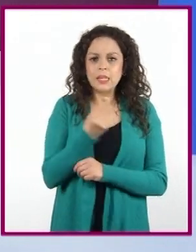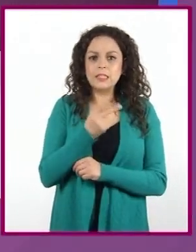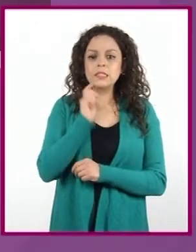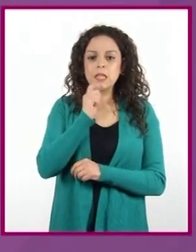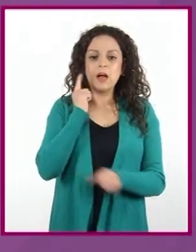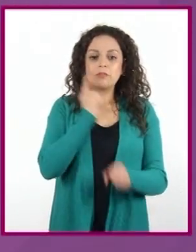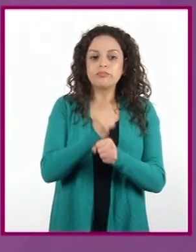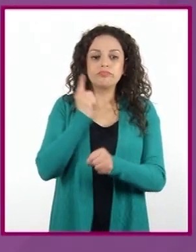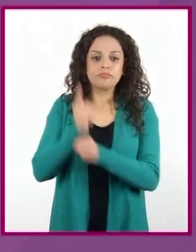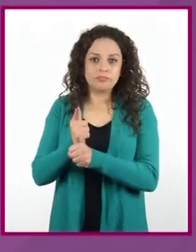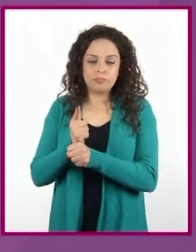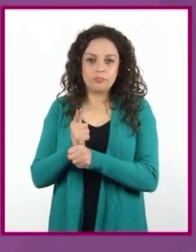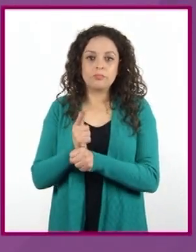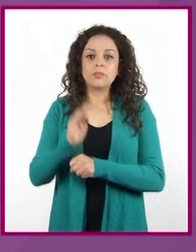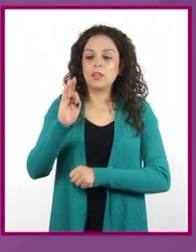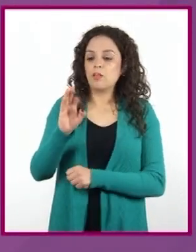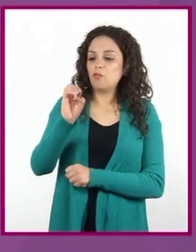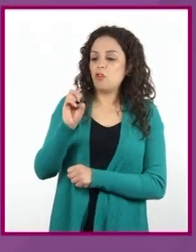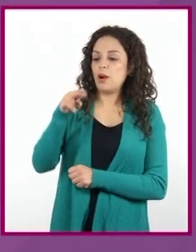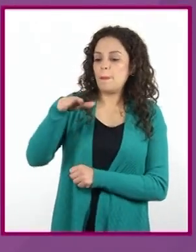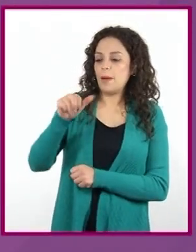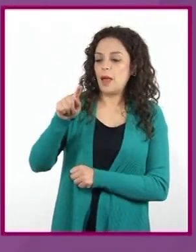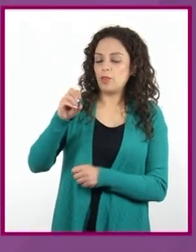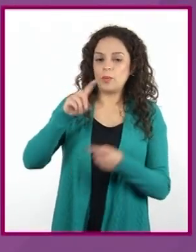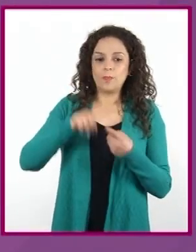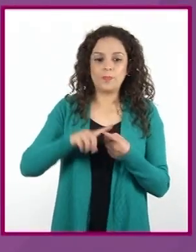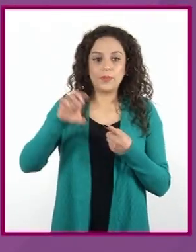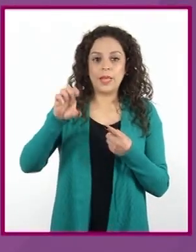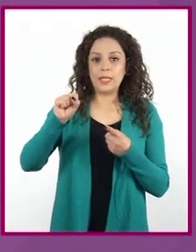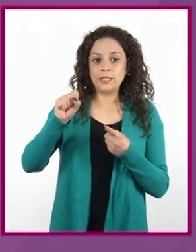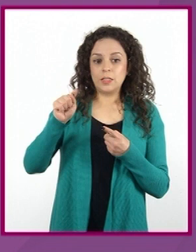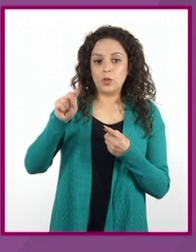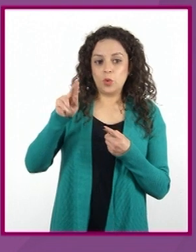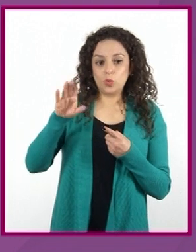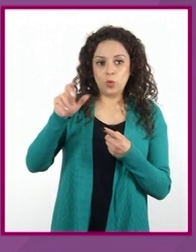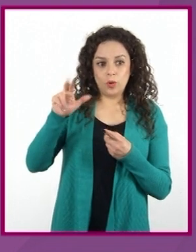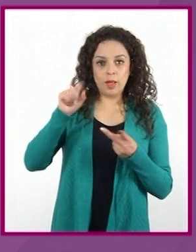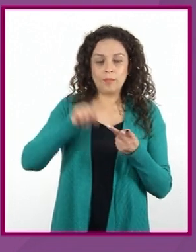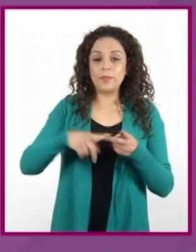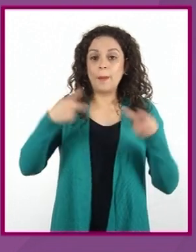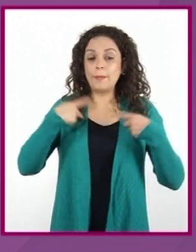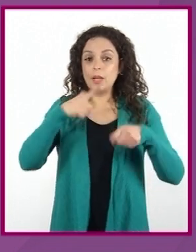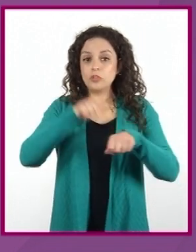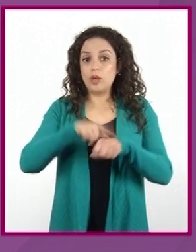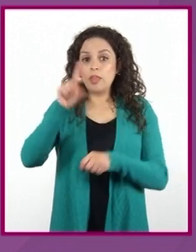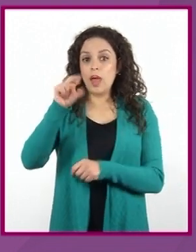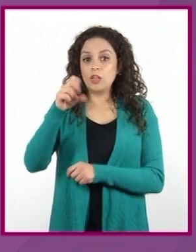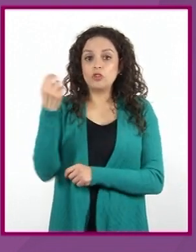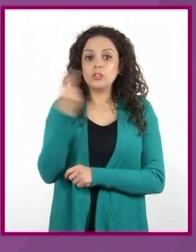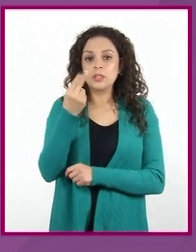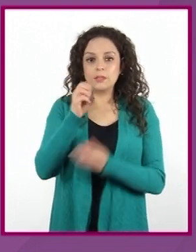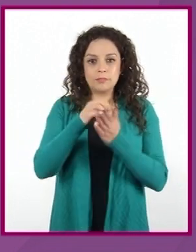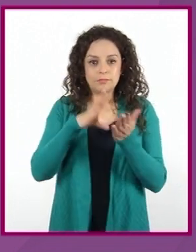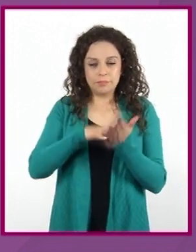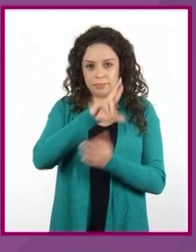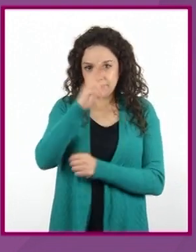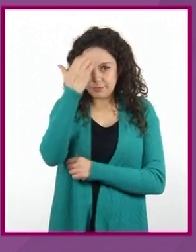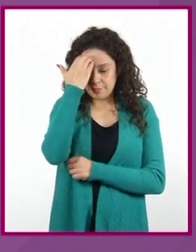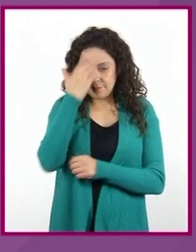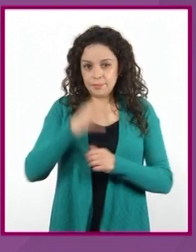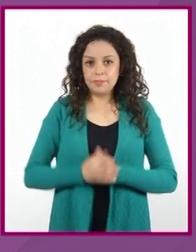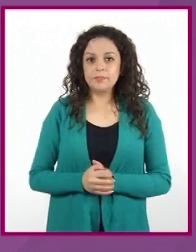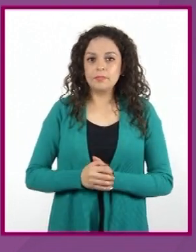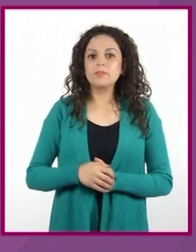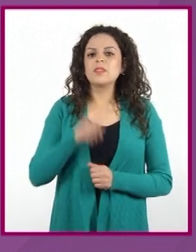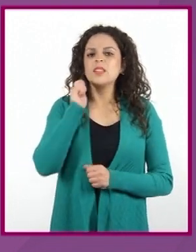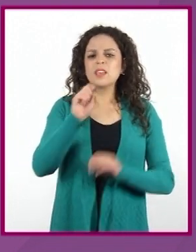identificar formato, estructura, datos personales que se requieren reconocer, tipo de